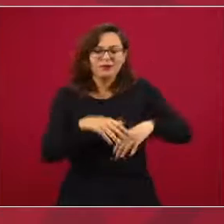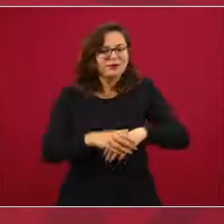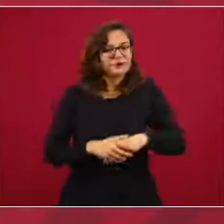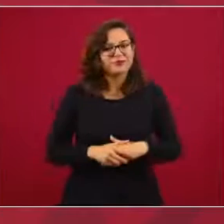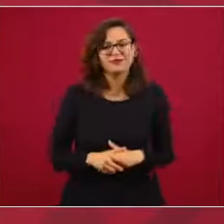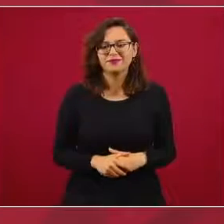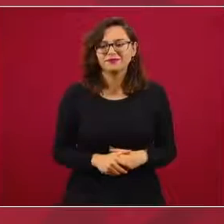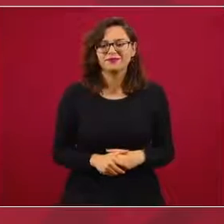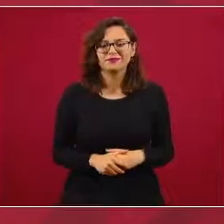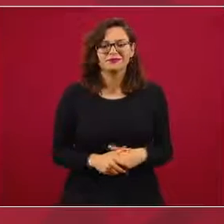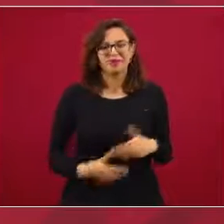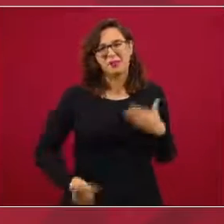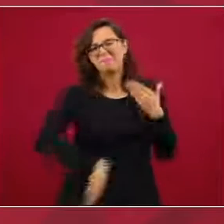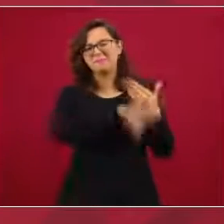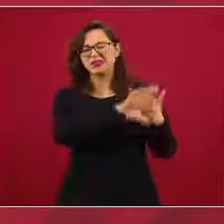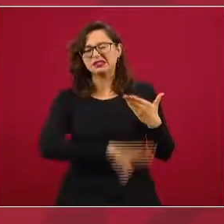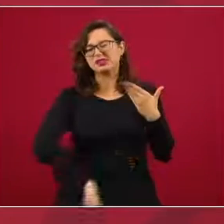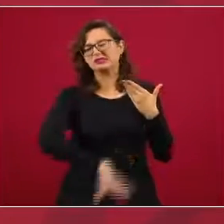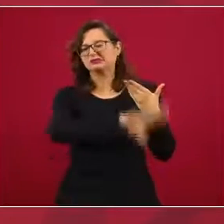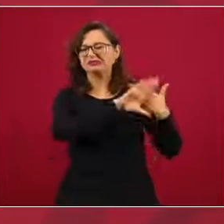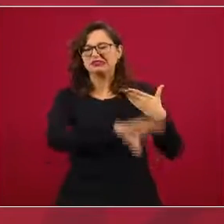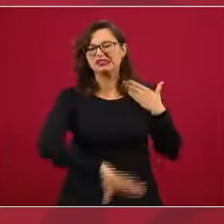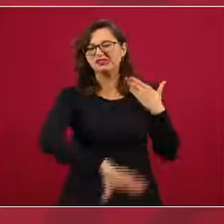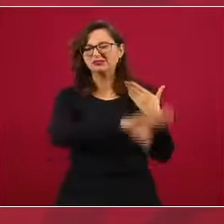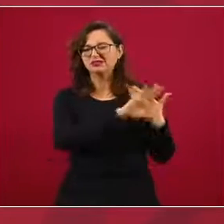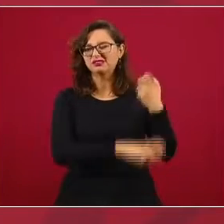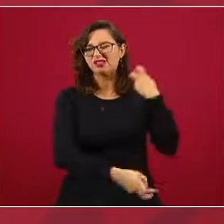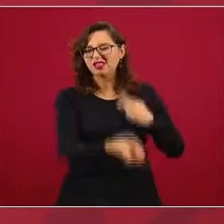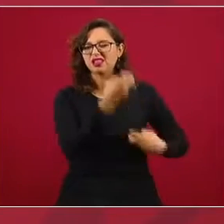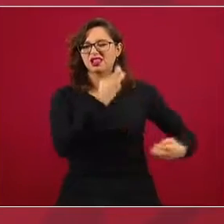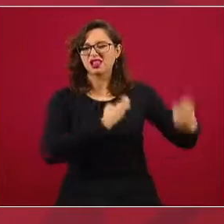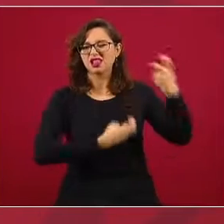Por eso nos atacan tanto.